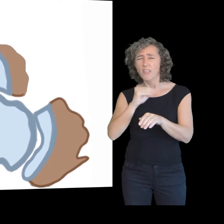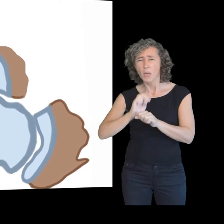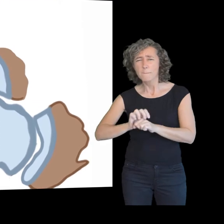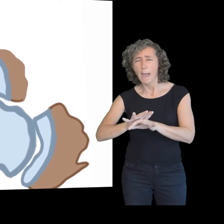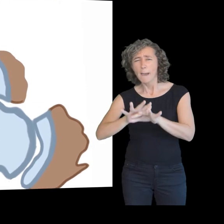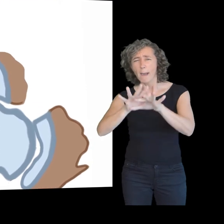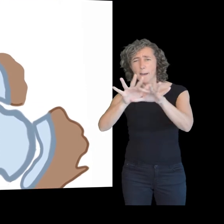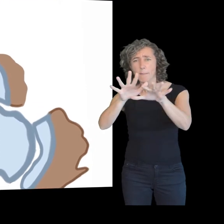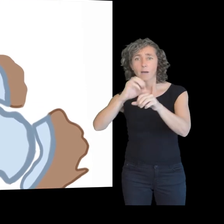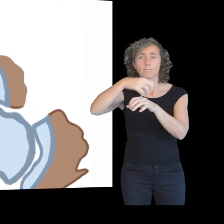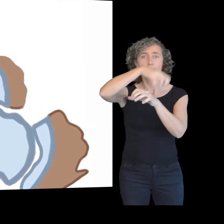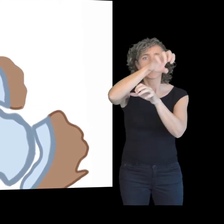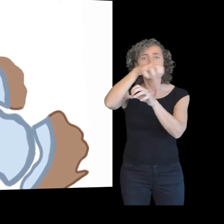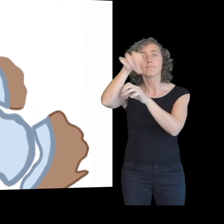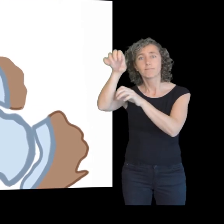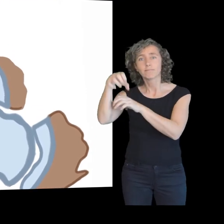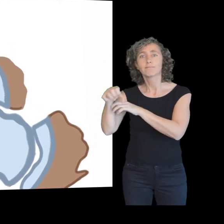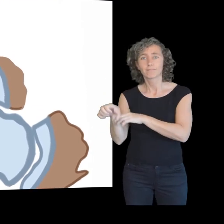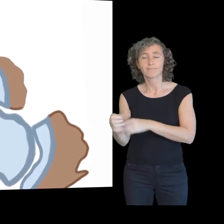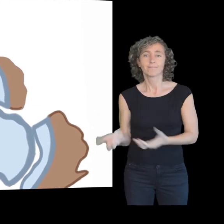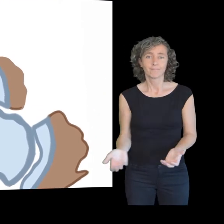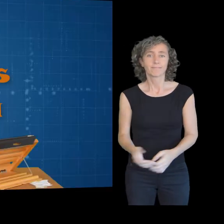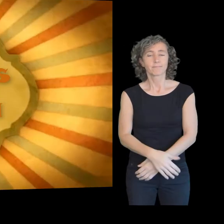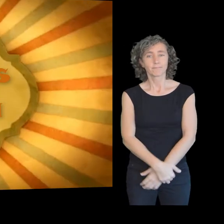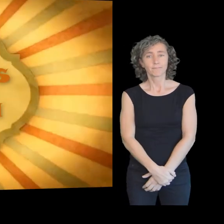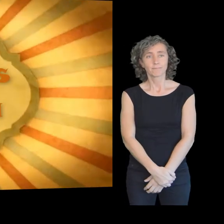glaciación en el hemisferio sur de Pangea.